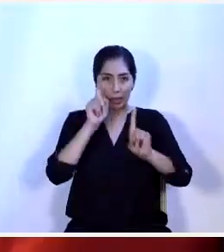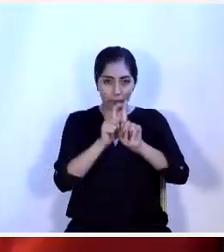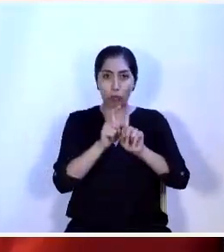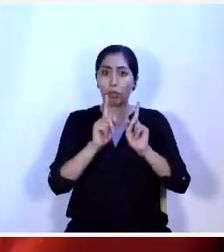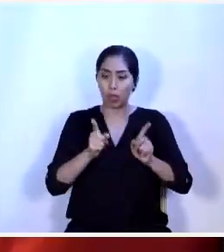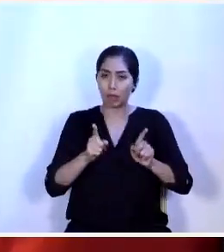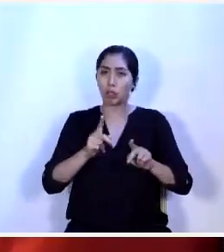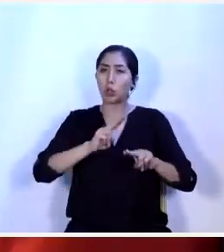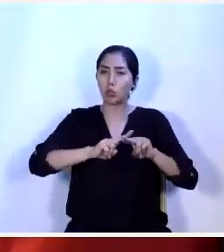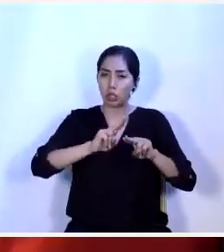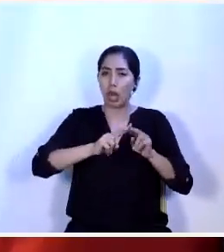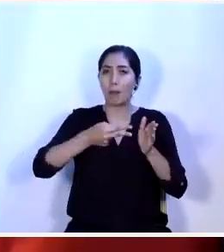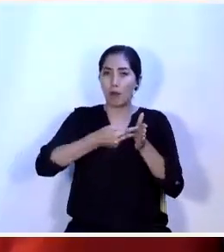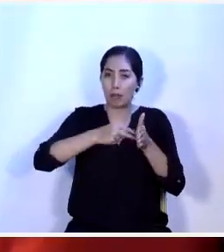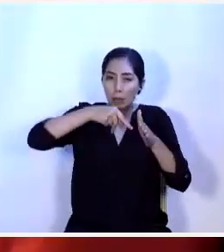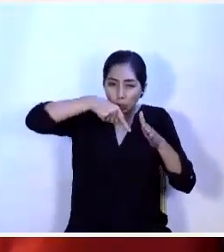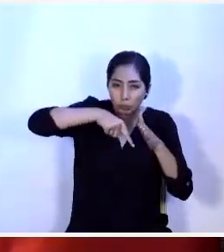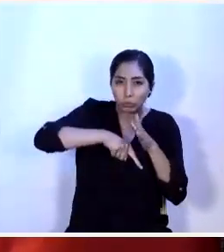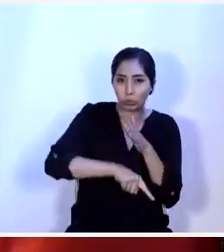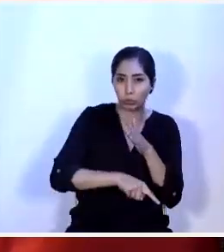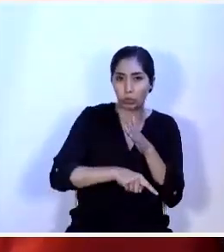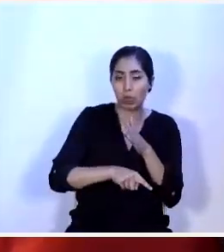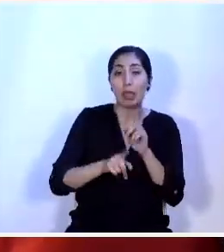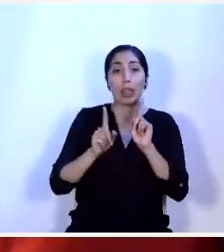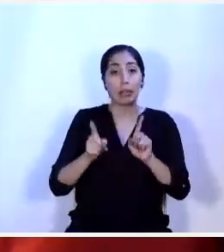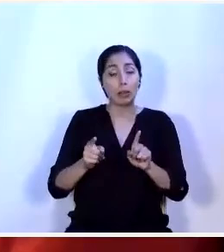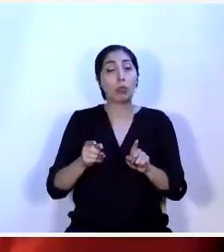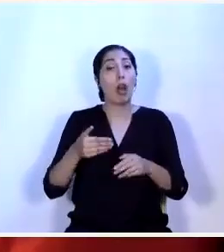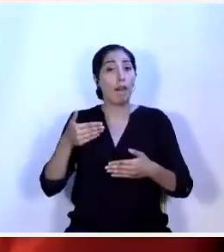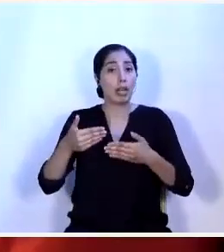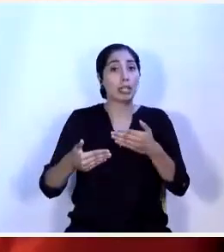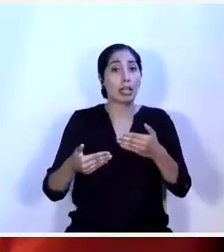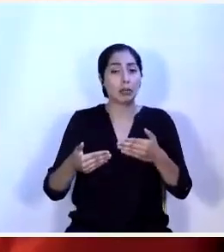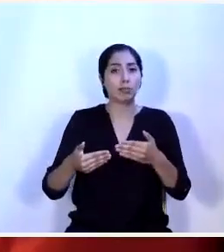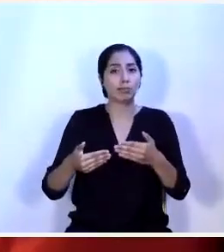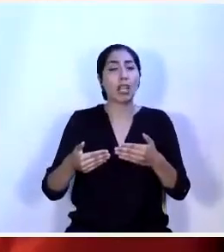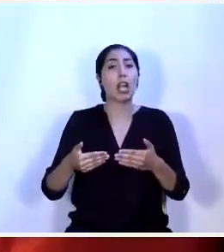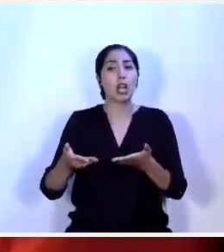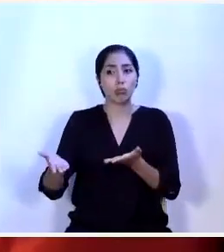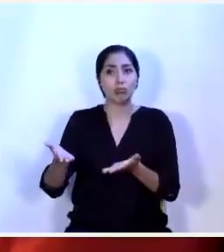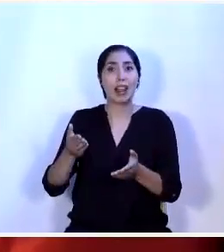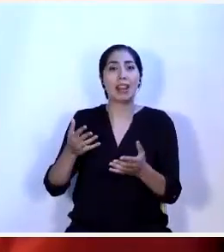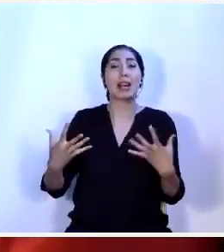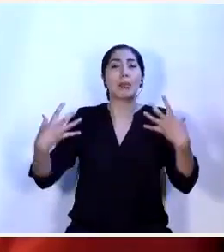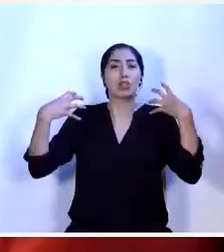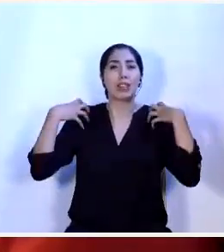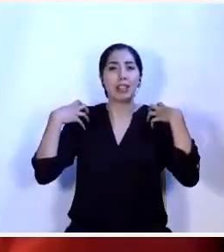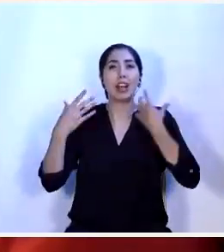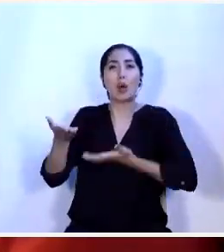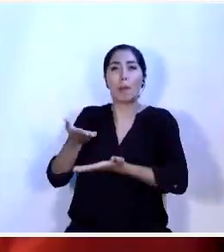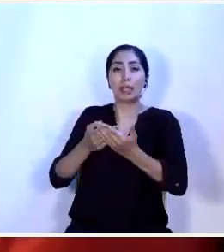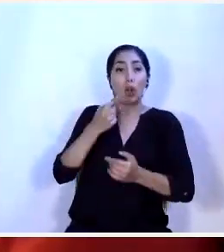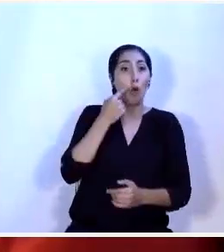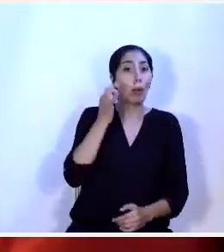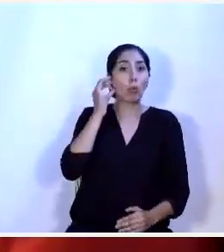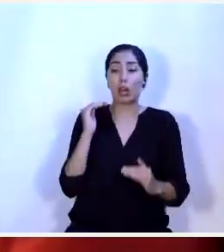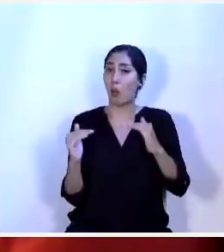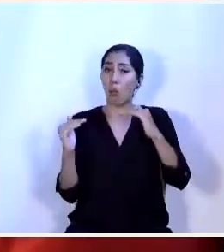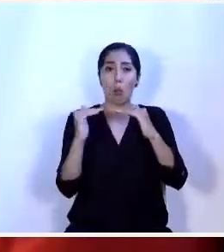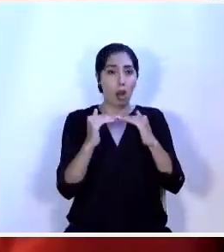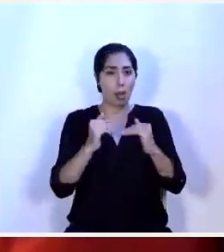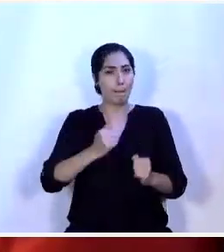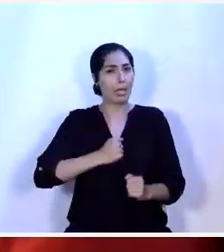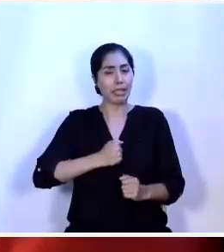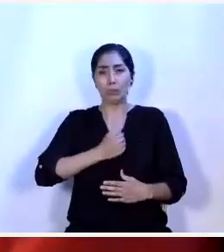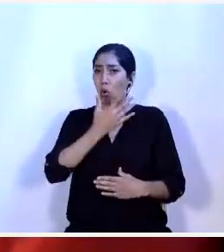fondo, en la medida en que avanzamos también en corresponsabilidad y enfrentar el machismo histórico que ha tenido nuestra sociedad. Así, en el nuevo país que